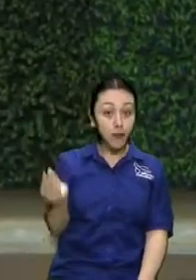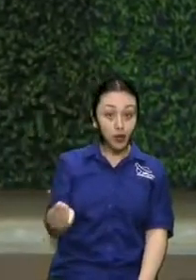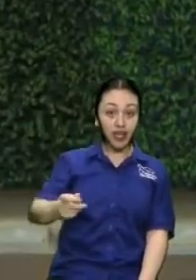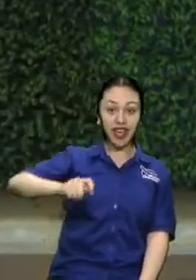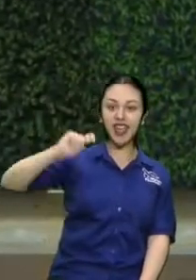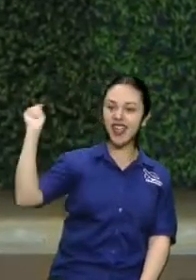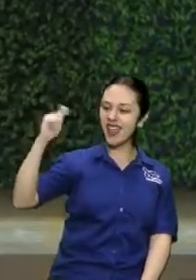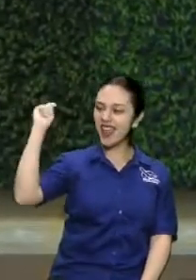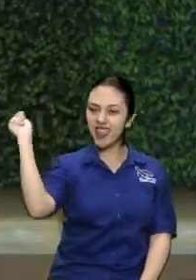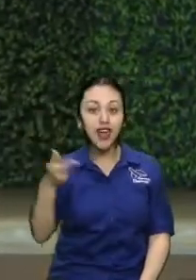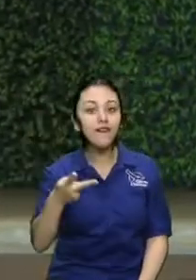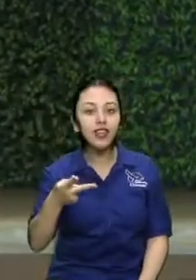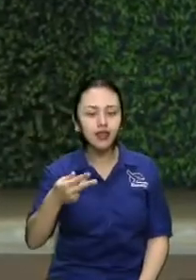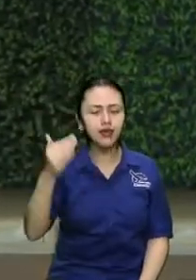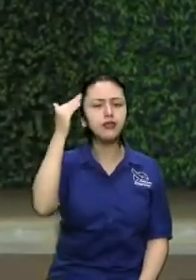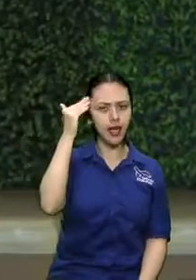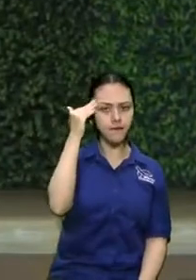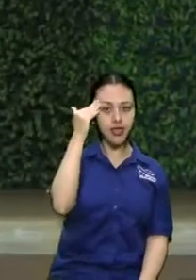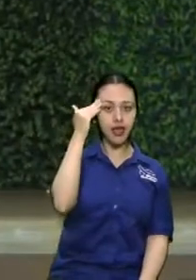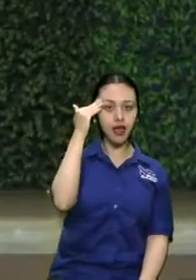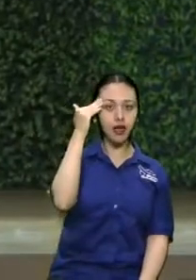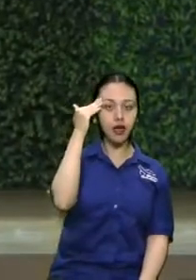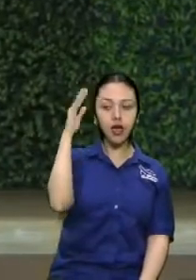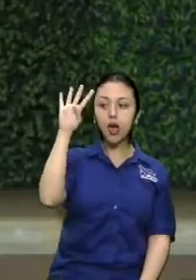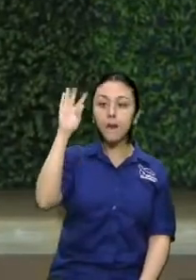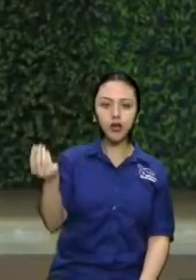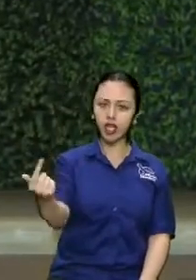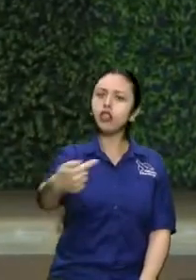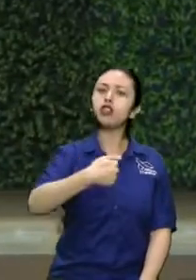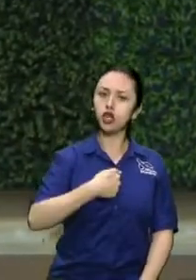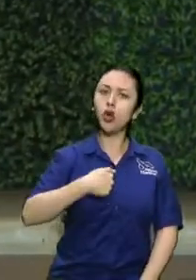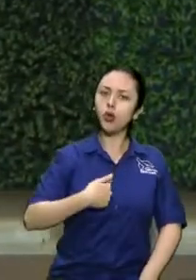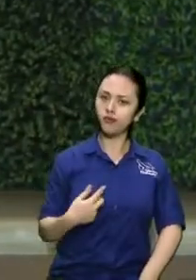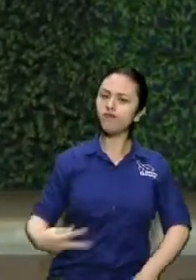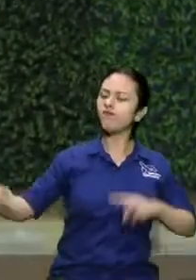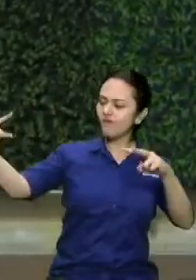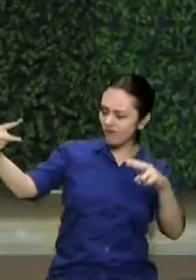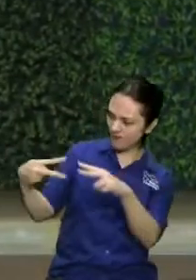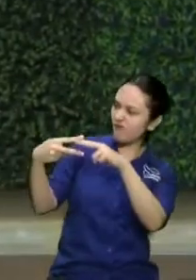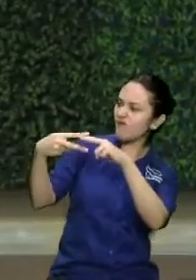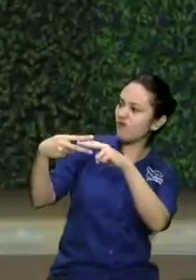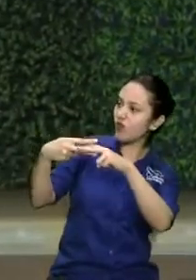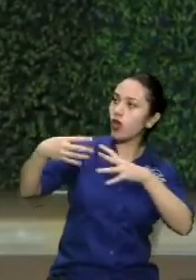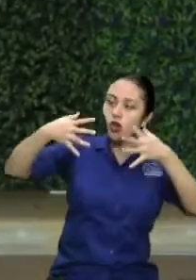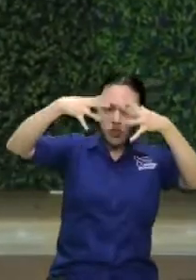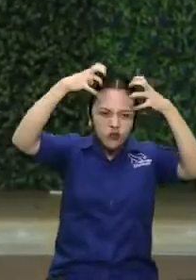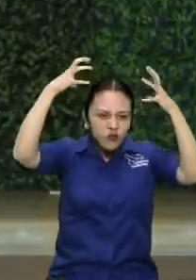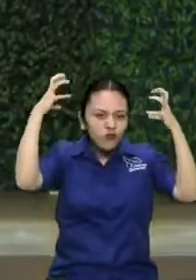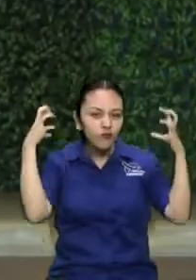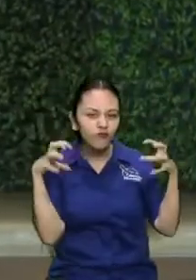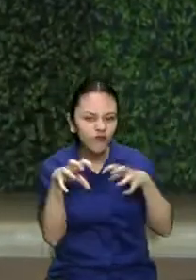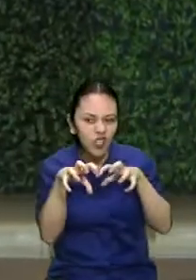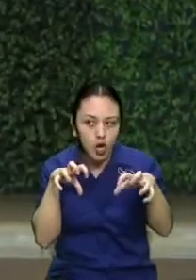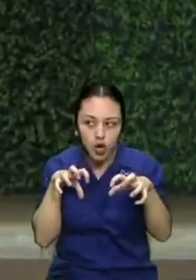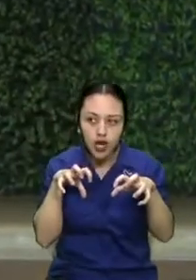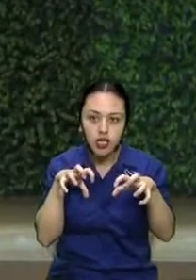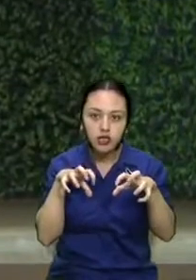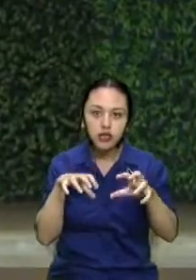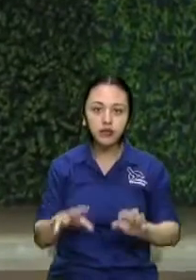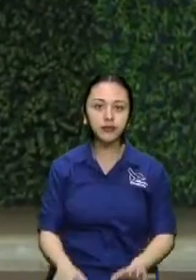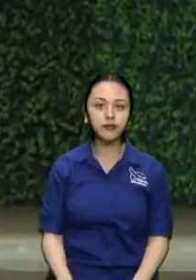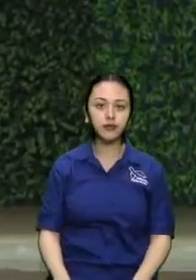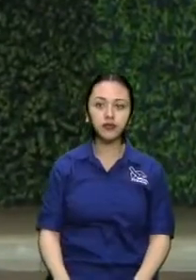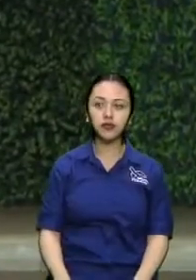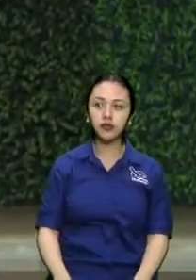no, no, no, no. Si yo me he agarrado con leones. ¿A poco? Le decían todos, ¿eh? Los osos